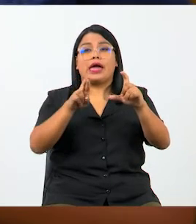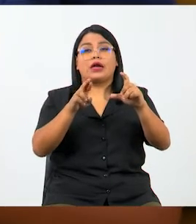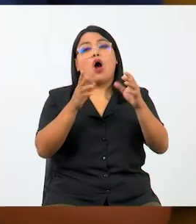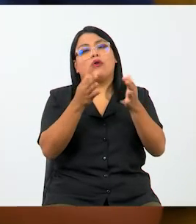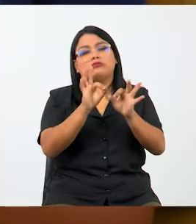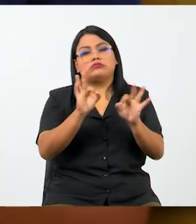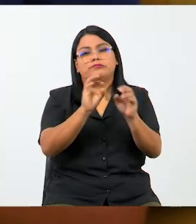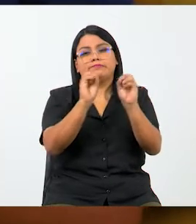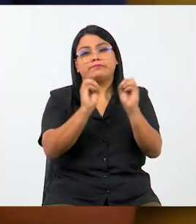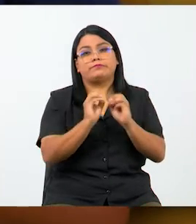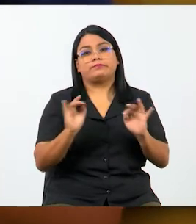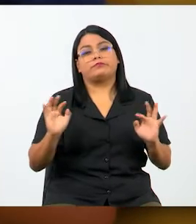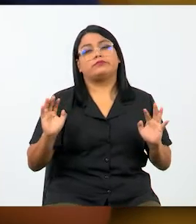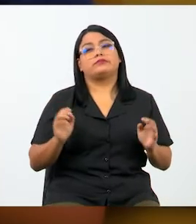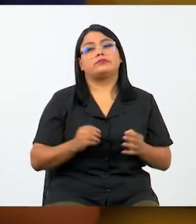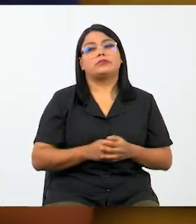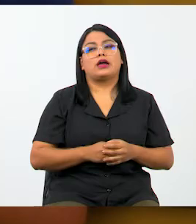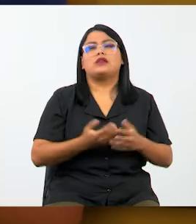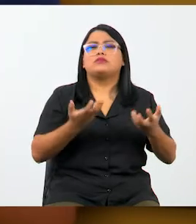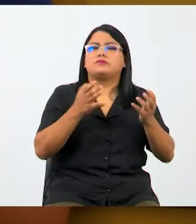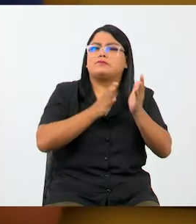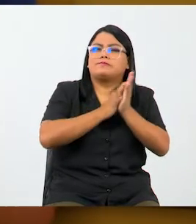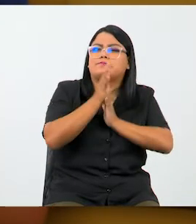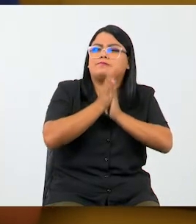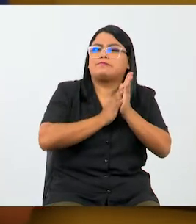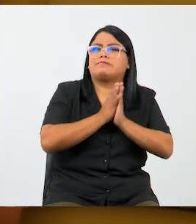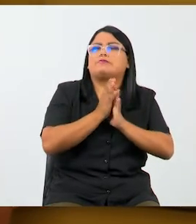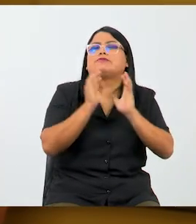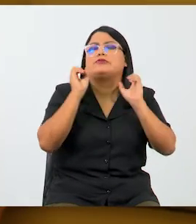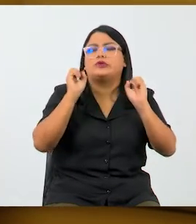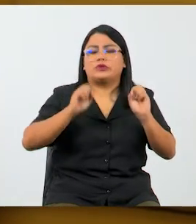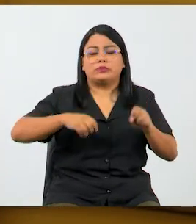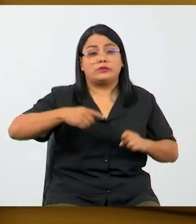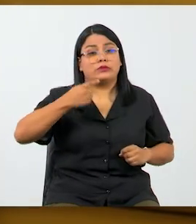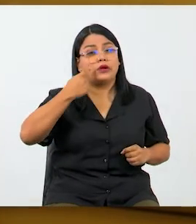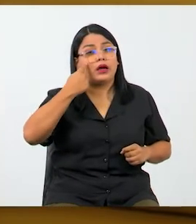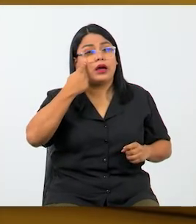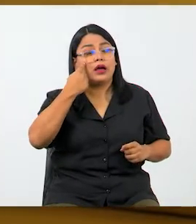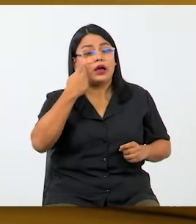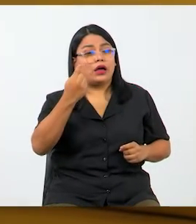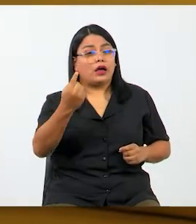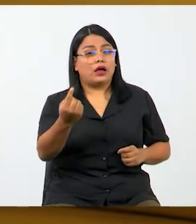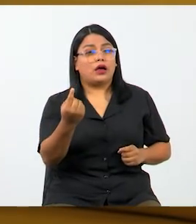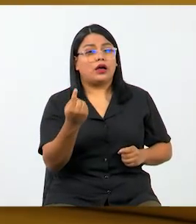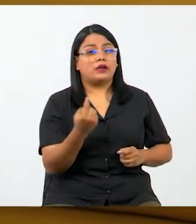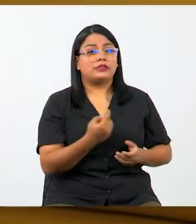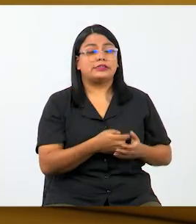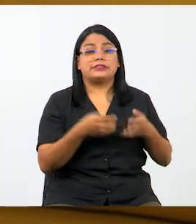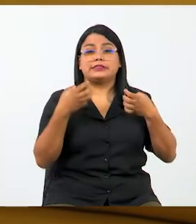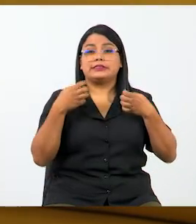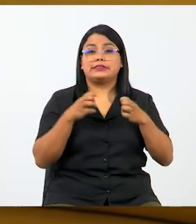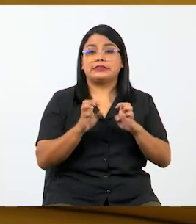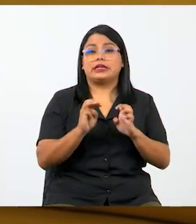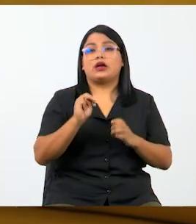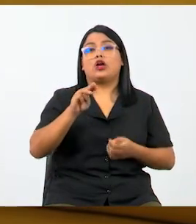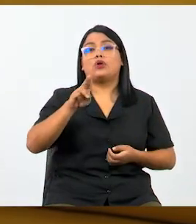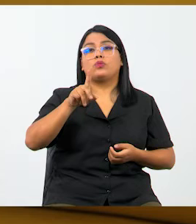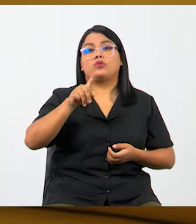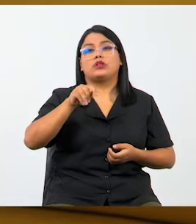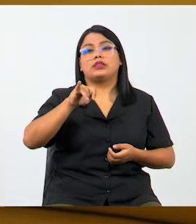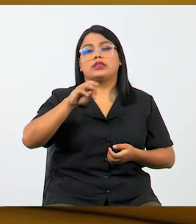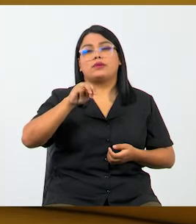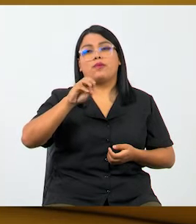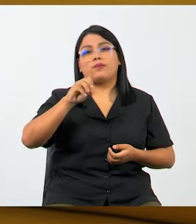Es muy interesante cómo podemos encontrar en esta sección Estrategia Multimodal aquellas actividades que